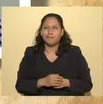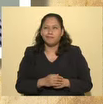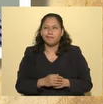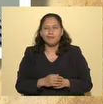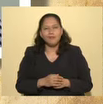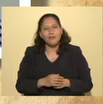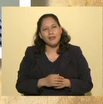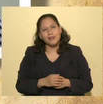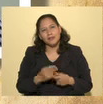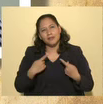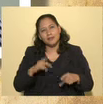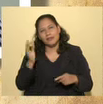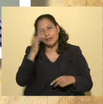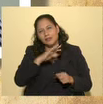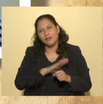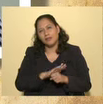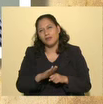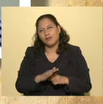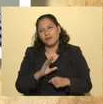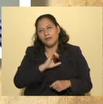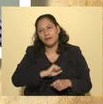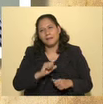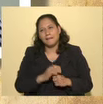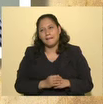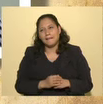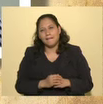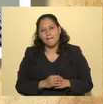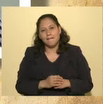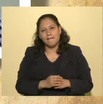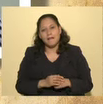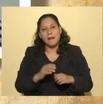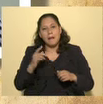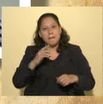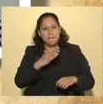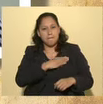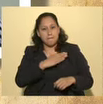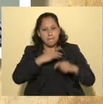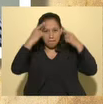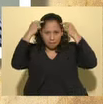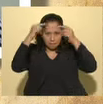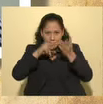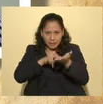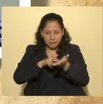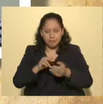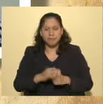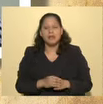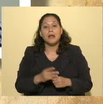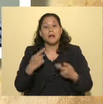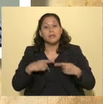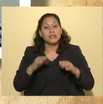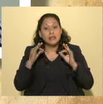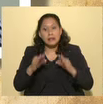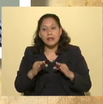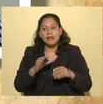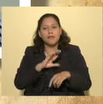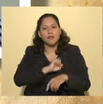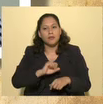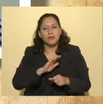De ficción favorito, pues tendría que decir Batman. ¿Tu personaje real